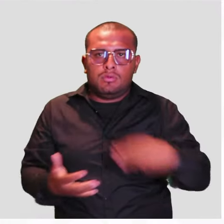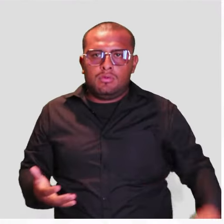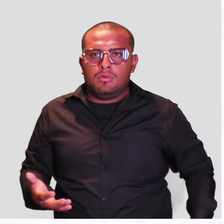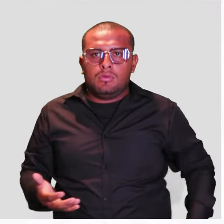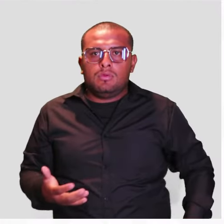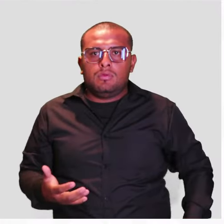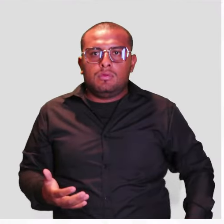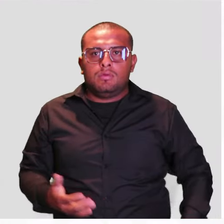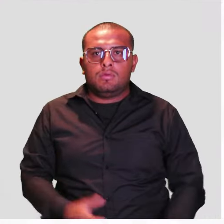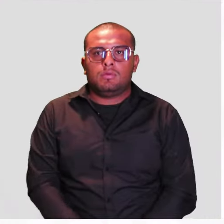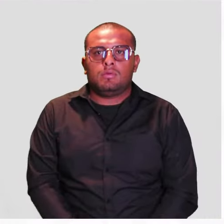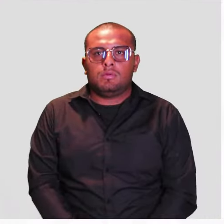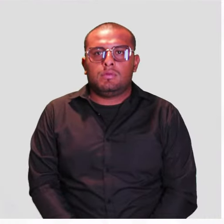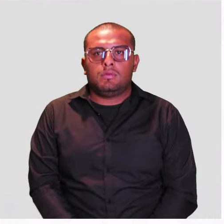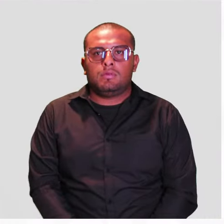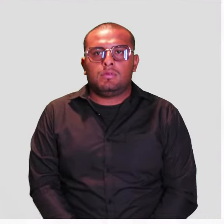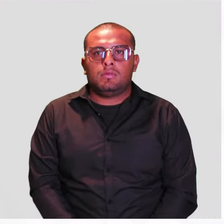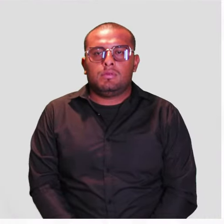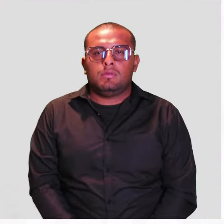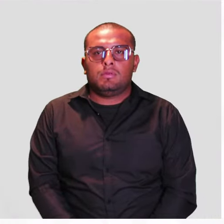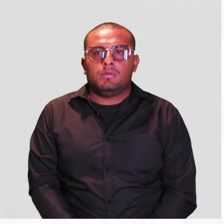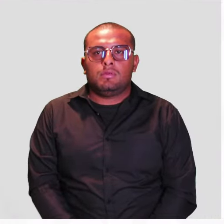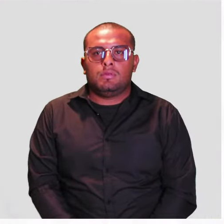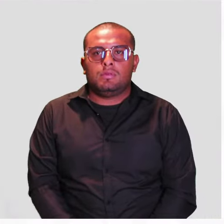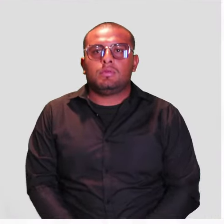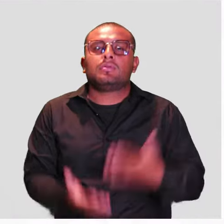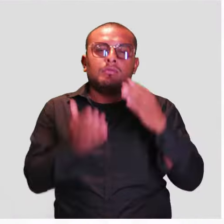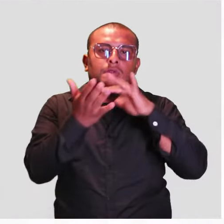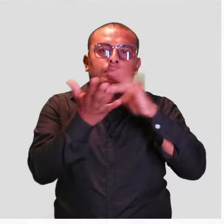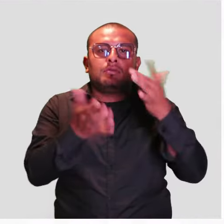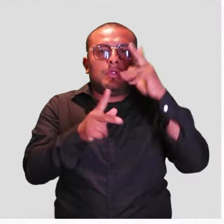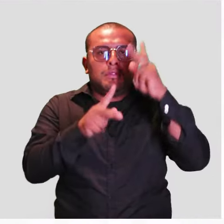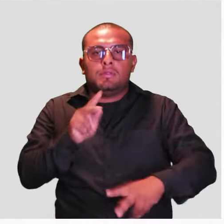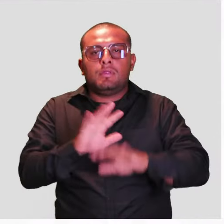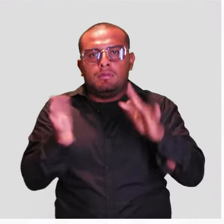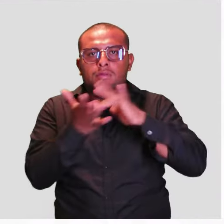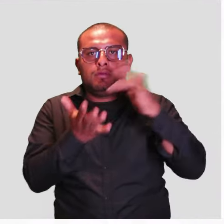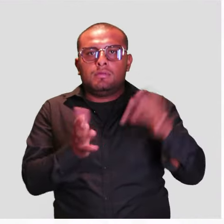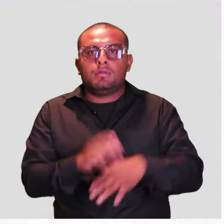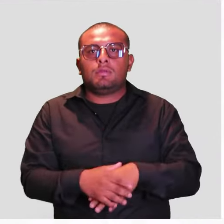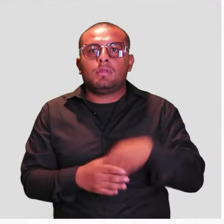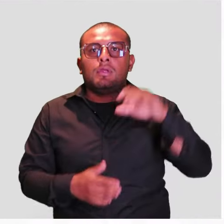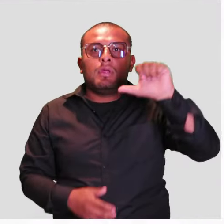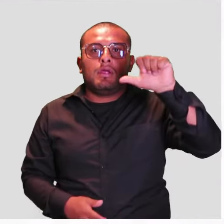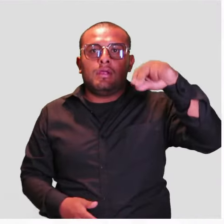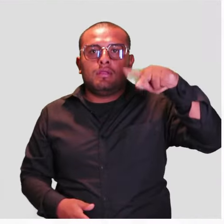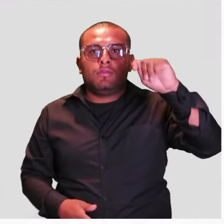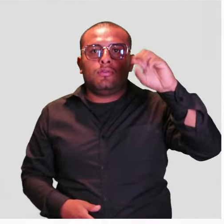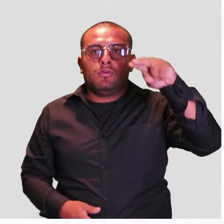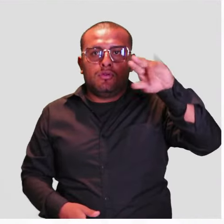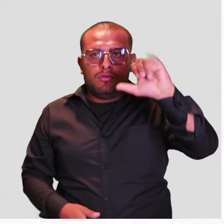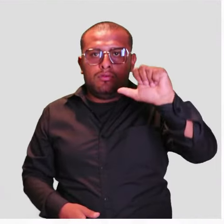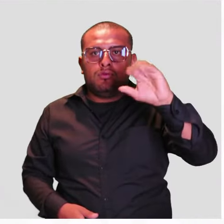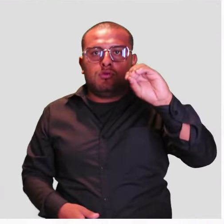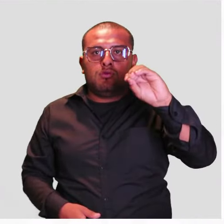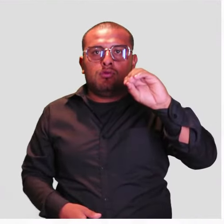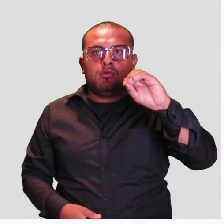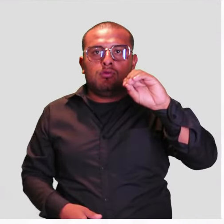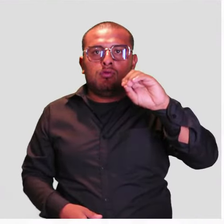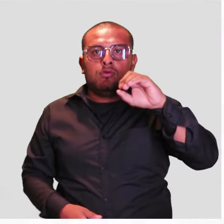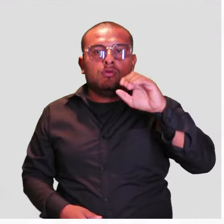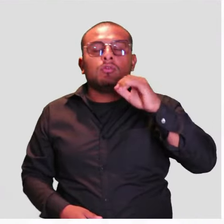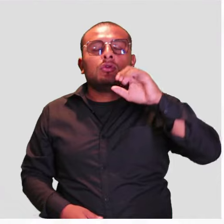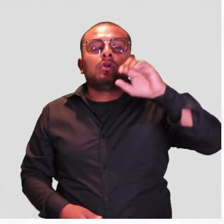Gracias, candidato Juan Alvarado. Cedemos el uso de la voz al candidato Antonio Juan Camacho Ramírez, Juan Rock de Querétaro.